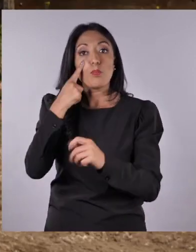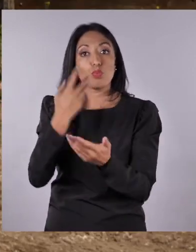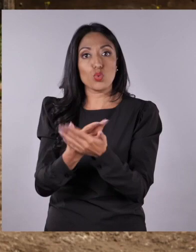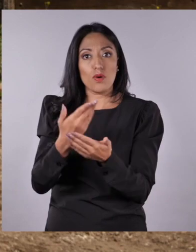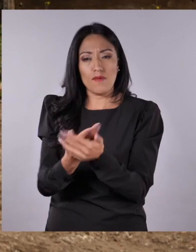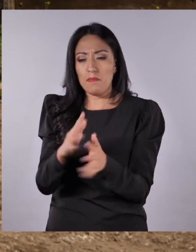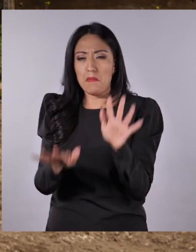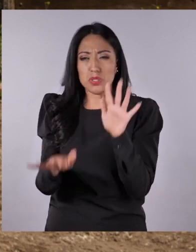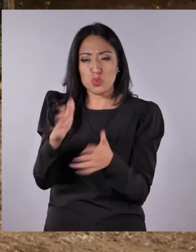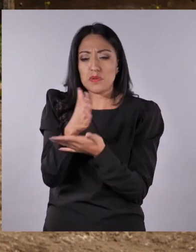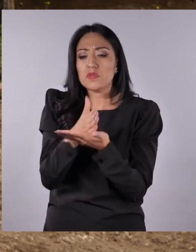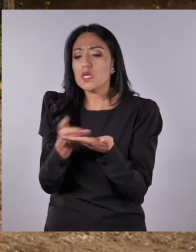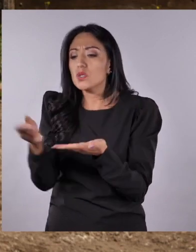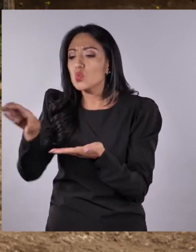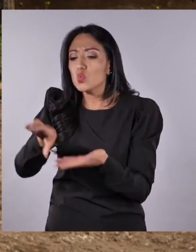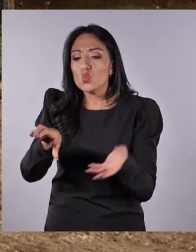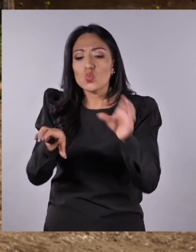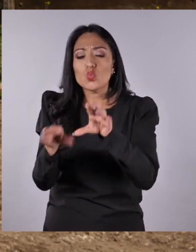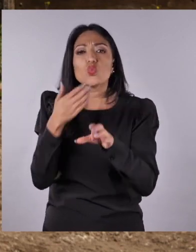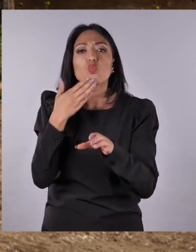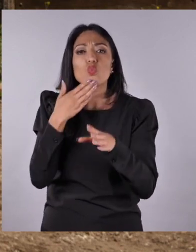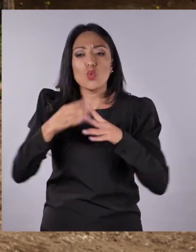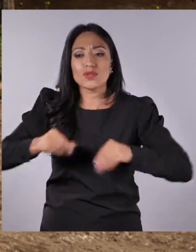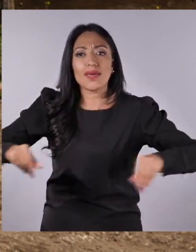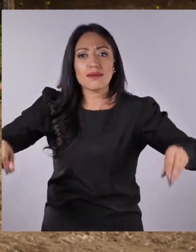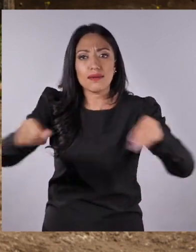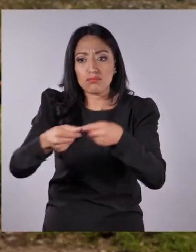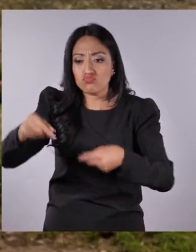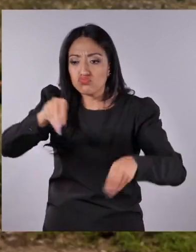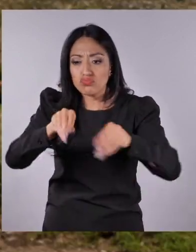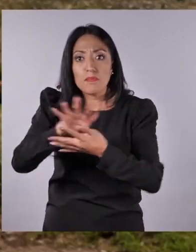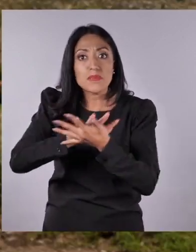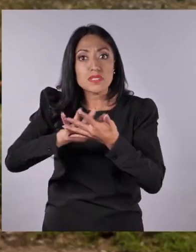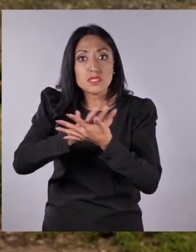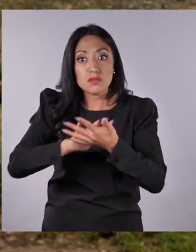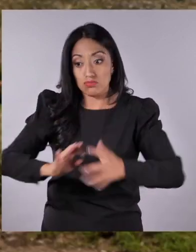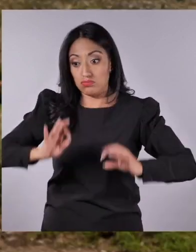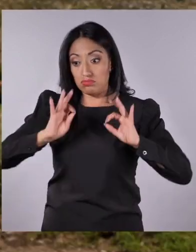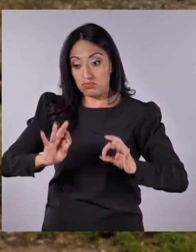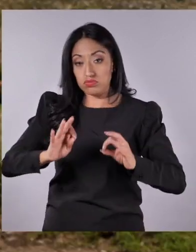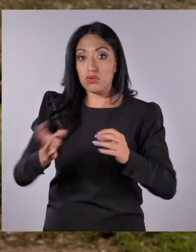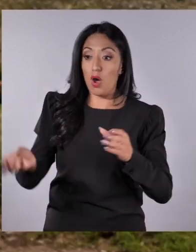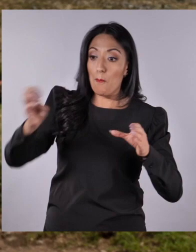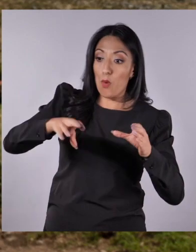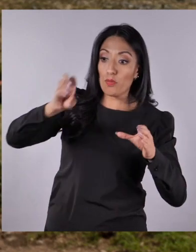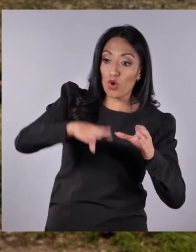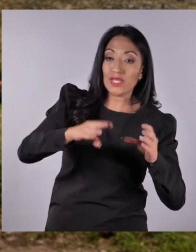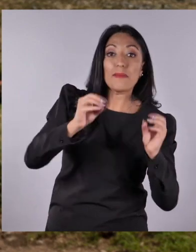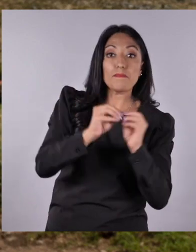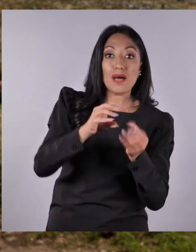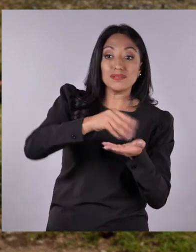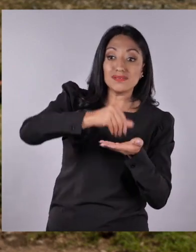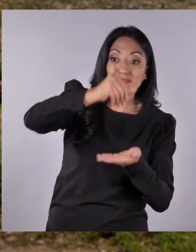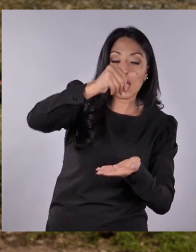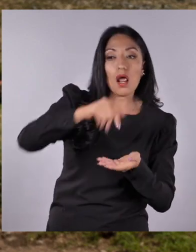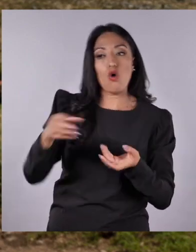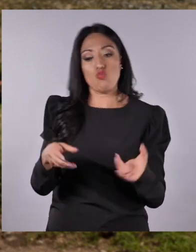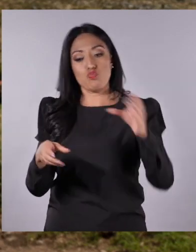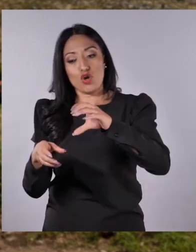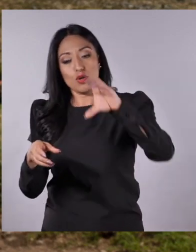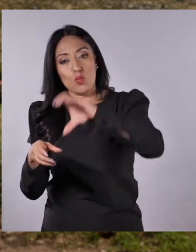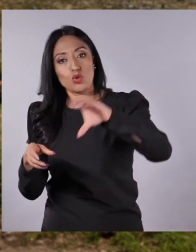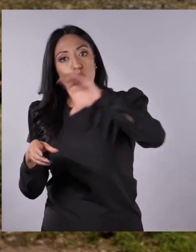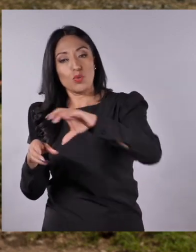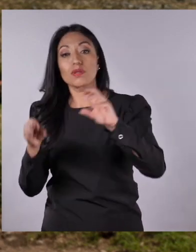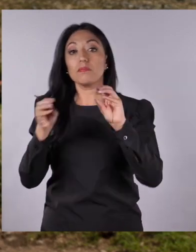algunas pruebas para saber más o menos la composición de la tierra del terreno. Así sabrán si deben añadir un poco más de arcilla o